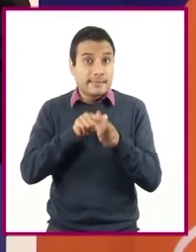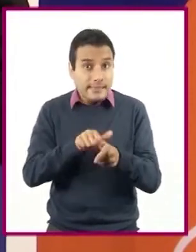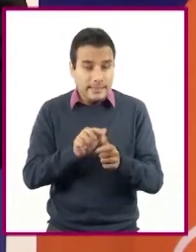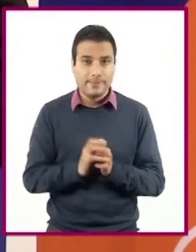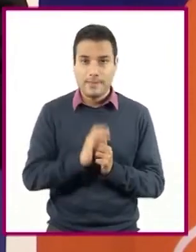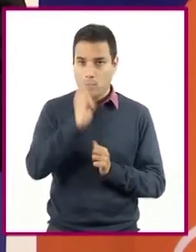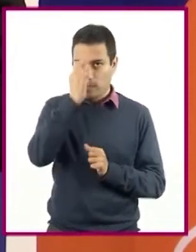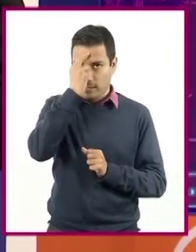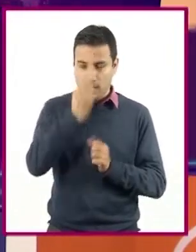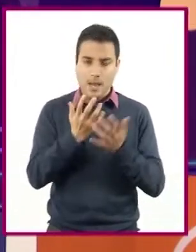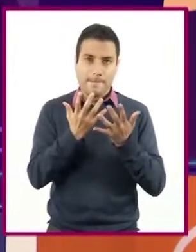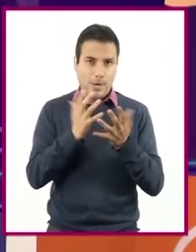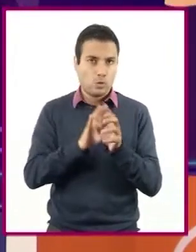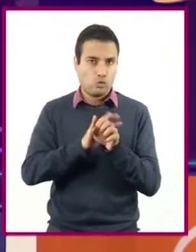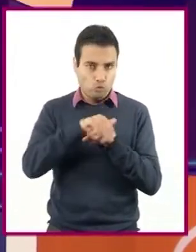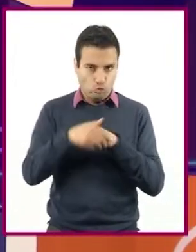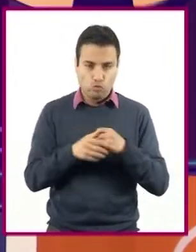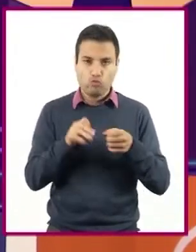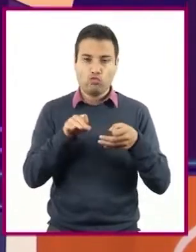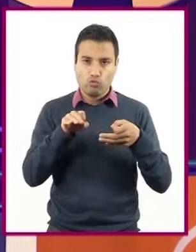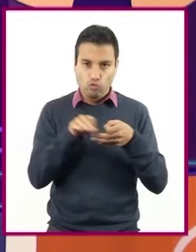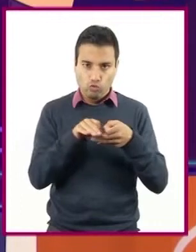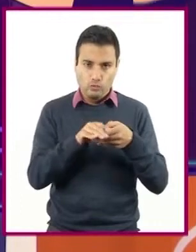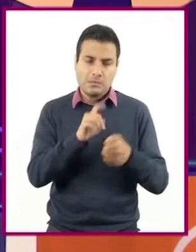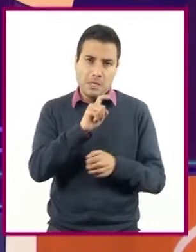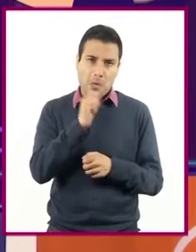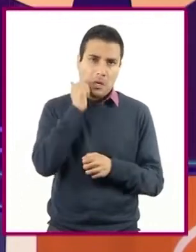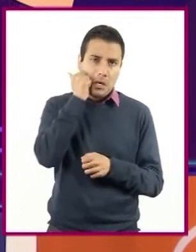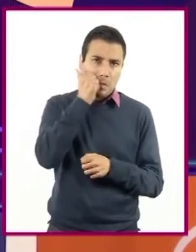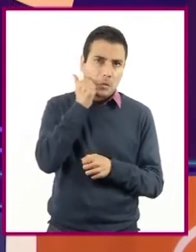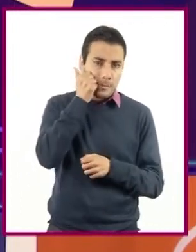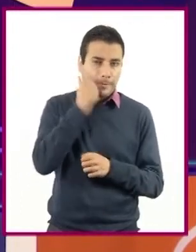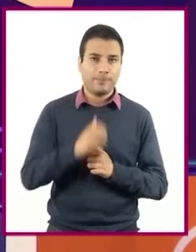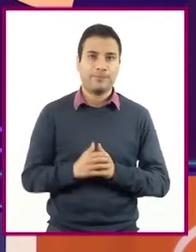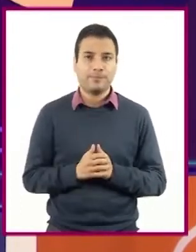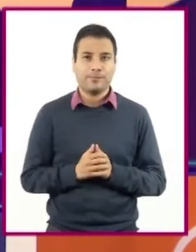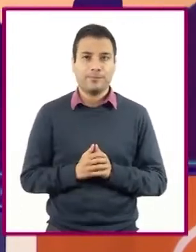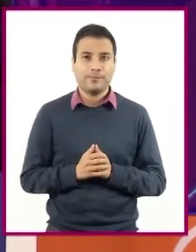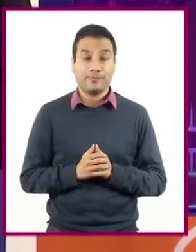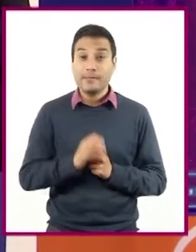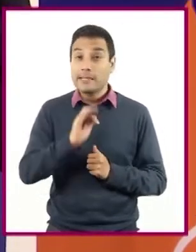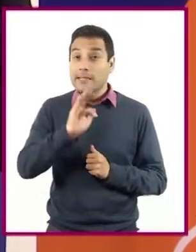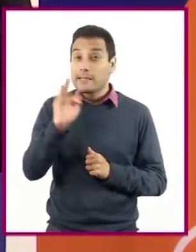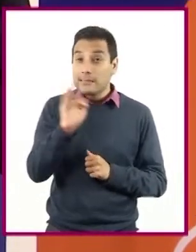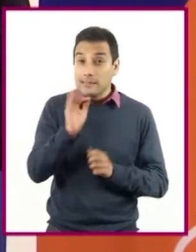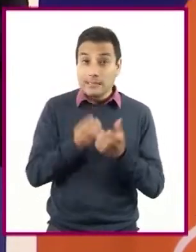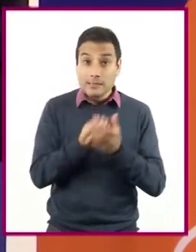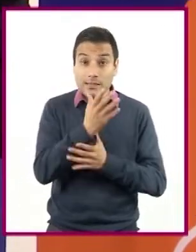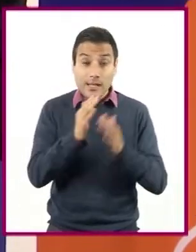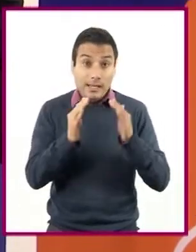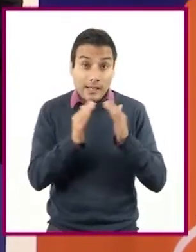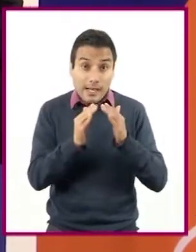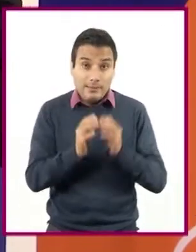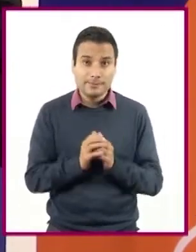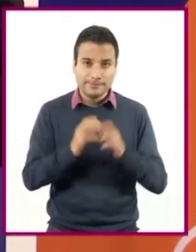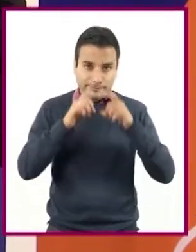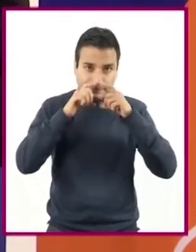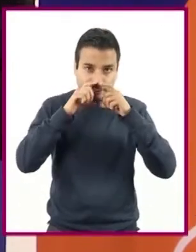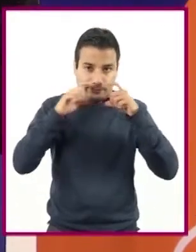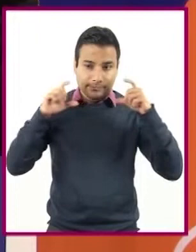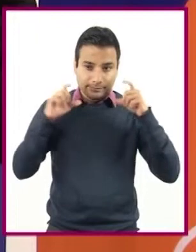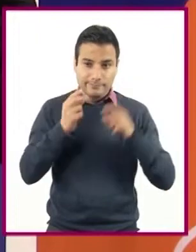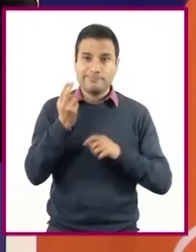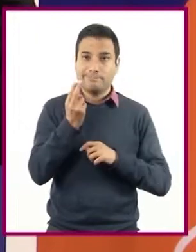lavar frecuentemente nuestras manos con abundante jabón y agua. En caso de tener que salir de casa, usemos el cubrebocas